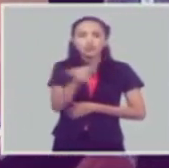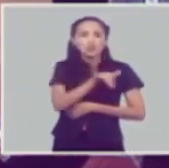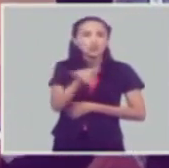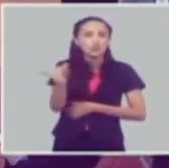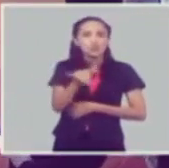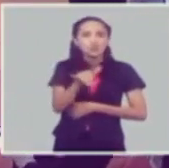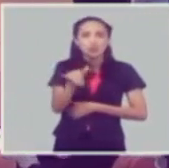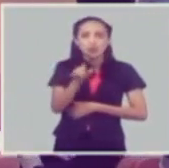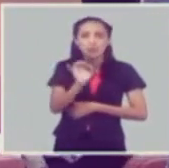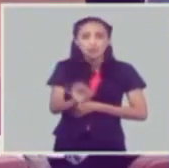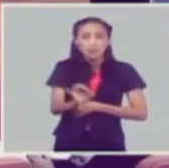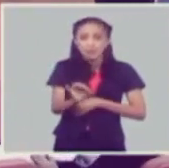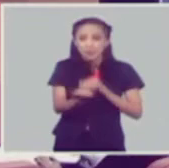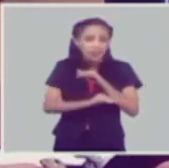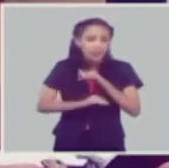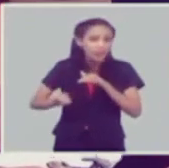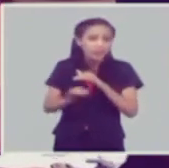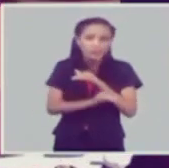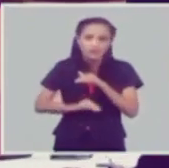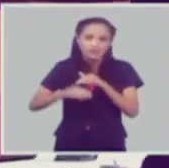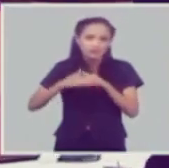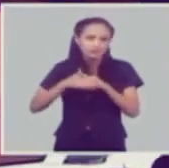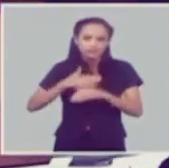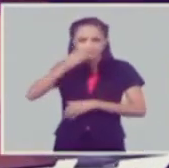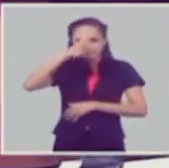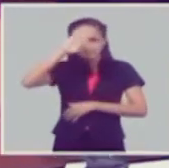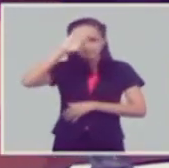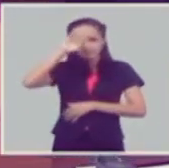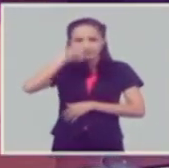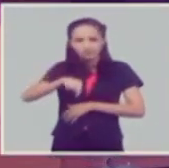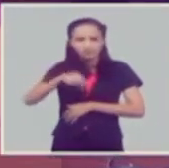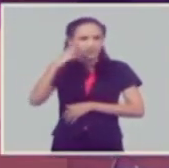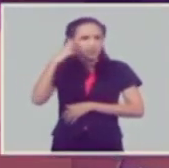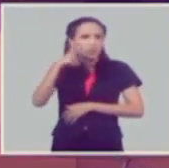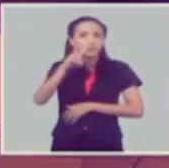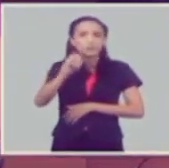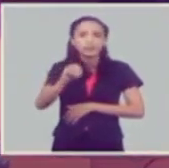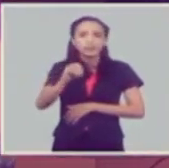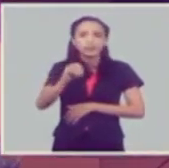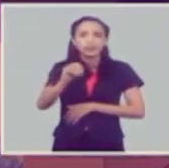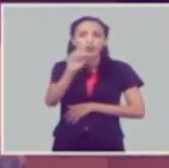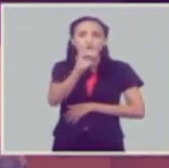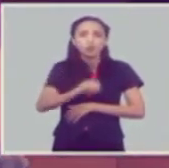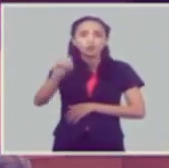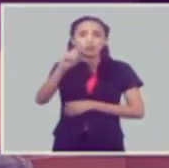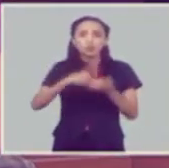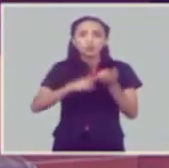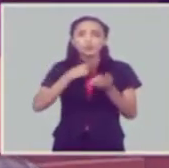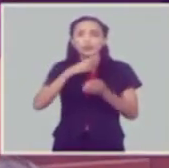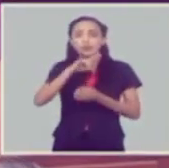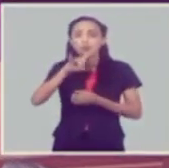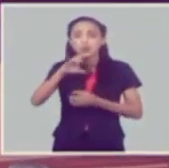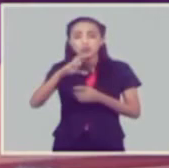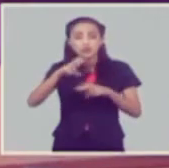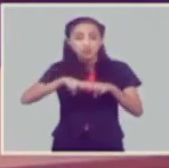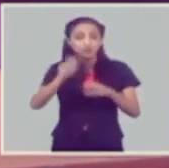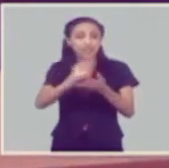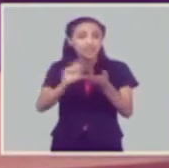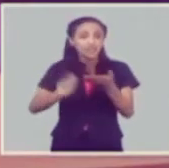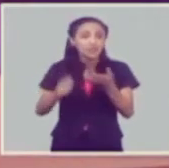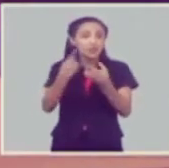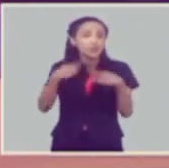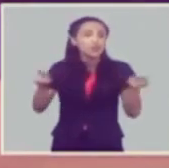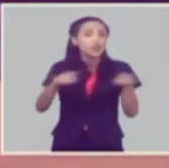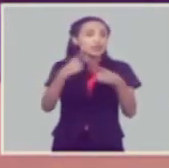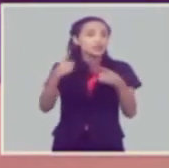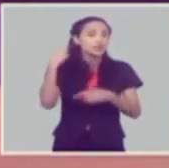desde el origen mismo de la nacionalidad. Baste recordar aquel 20 de octubre en que Perucho Figueredo escribió la letra del himno de Bayamo a la